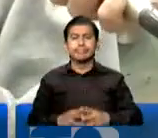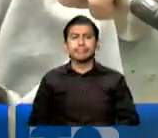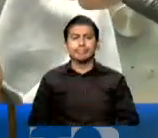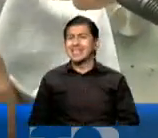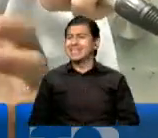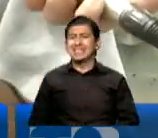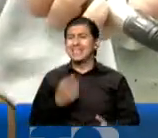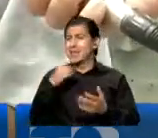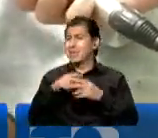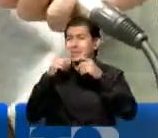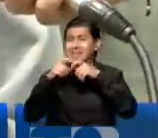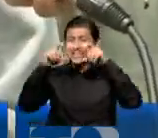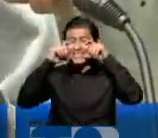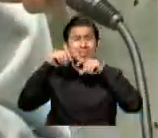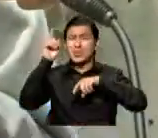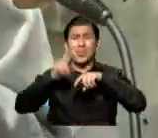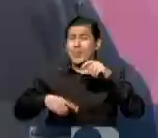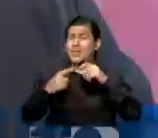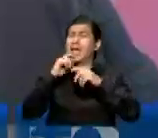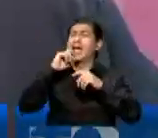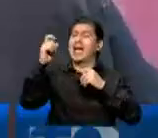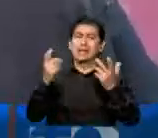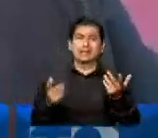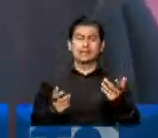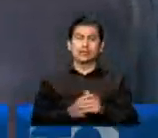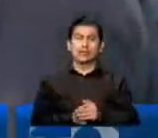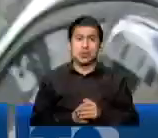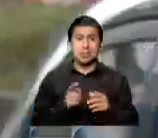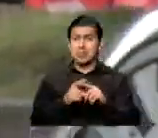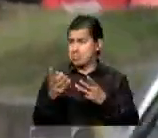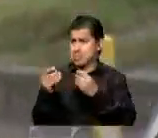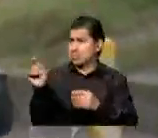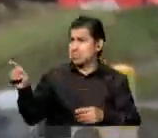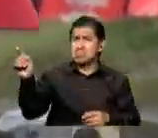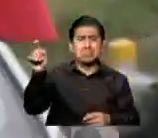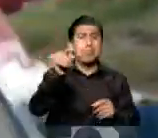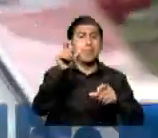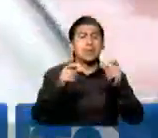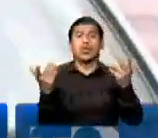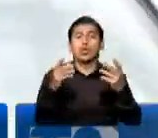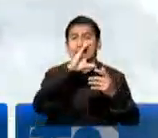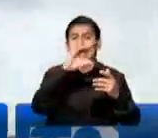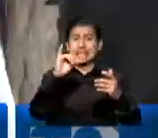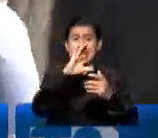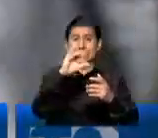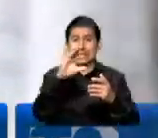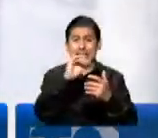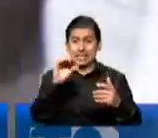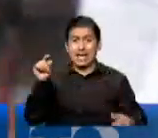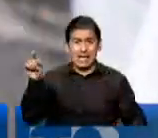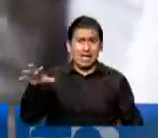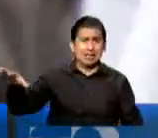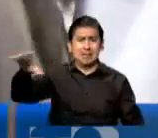Lo que pasa es que si me pongo la mascarilla no transmito. Pero no es la única que pasa por la parroquia en Quito sin usar tapaboca.